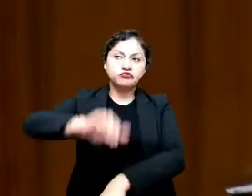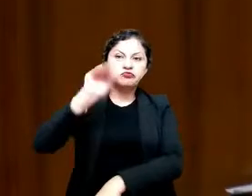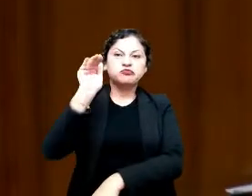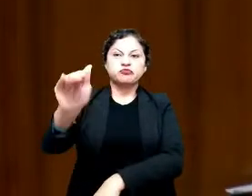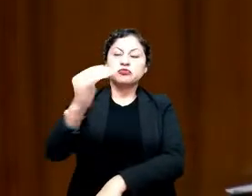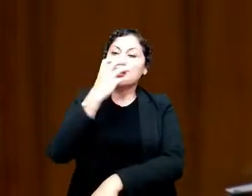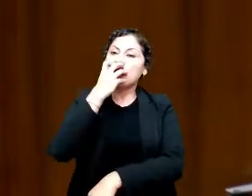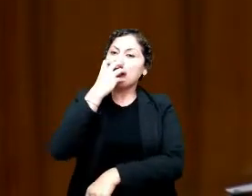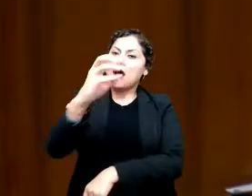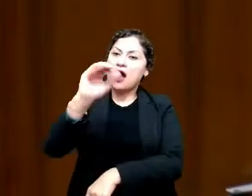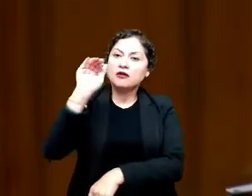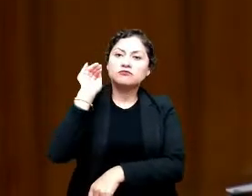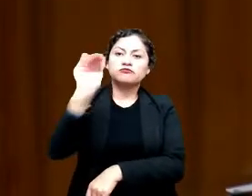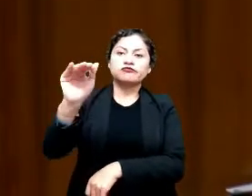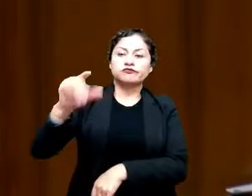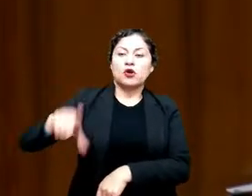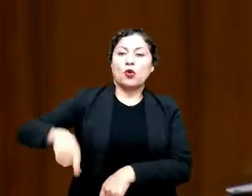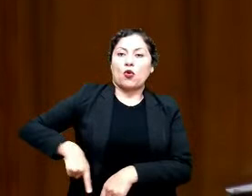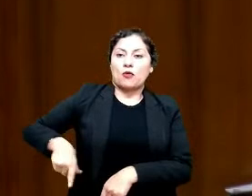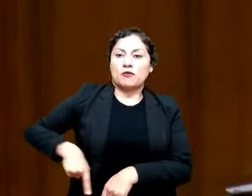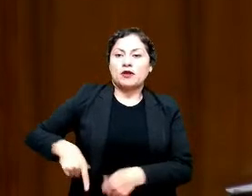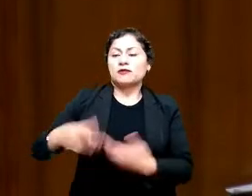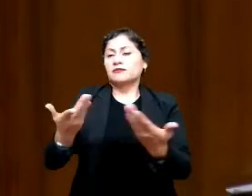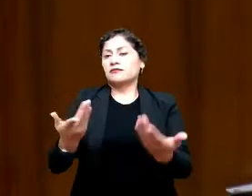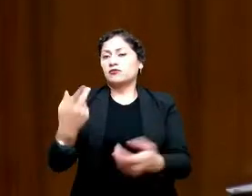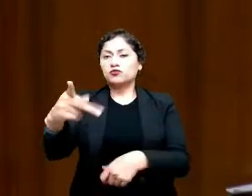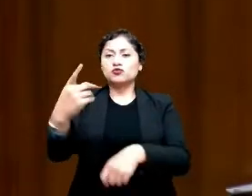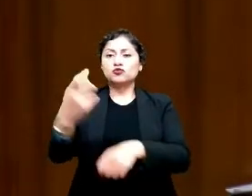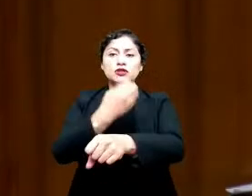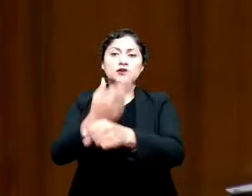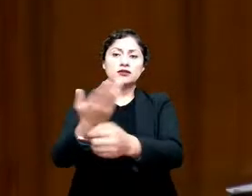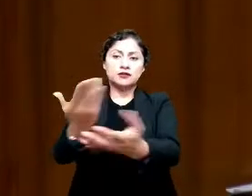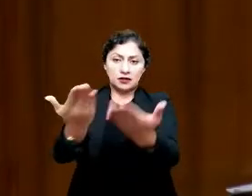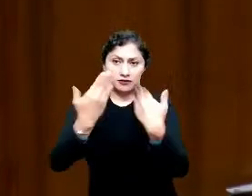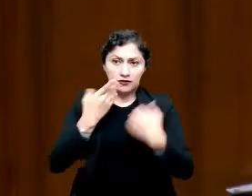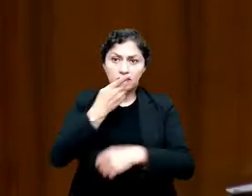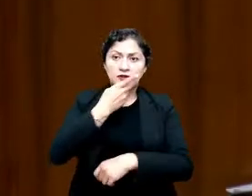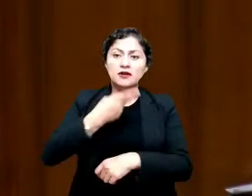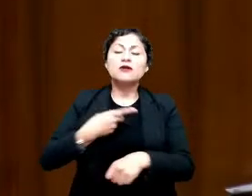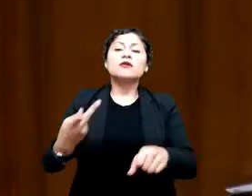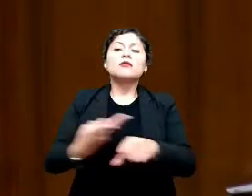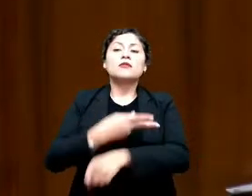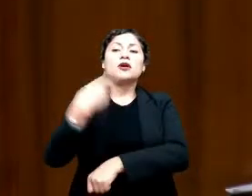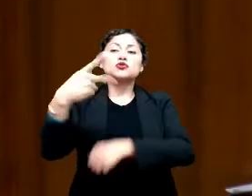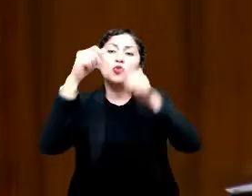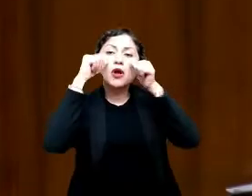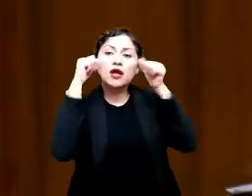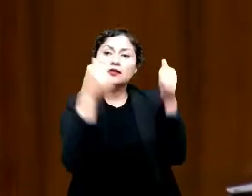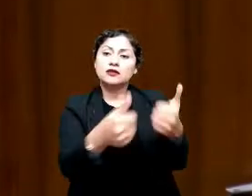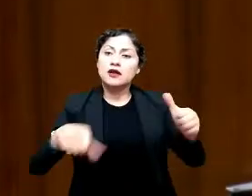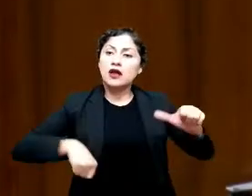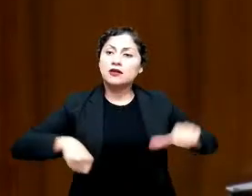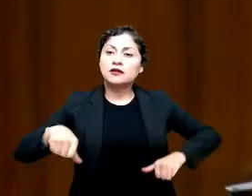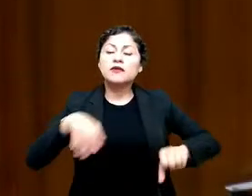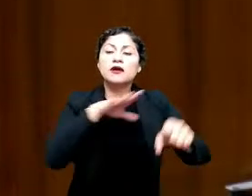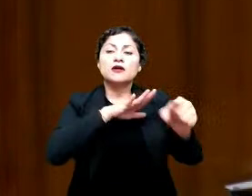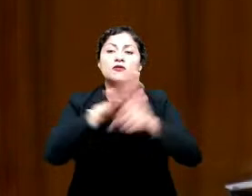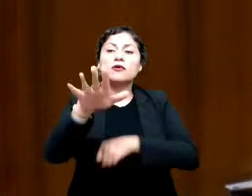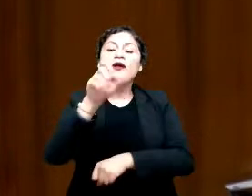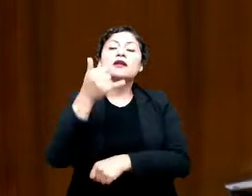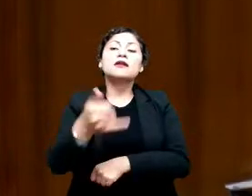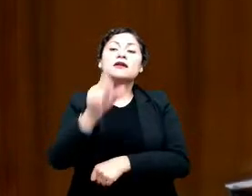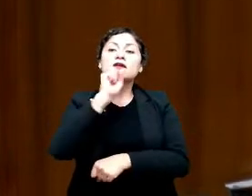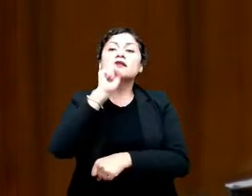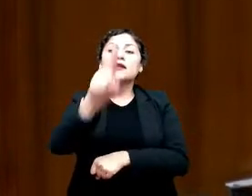Díganos, señor secretario, ¿qué se ha hecho para atender la violencia de género y las medidas establecidas en